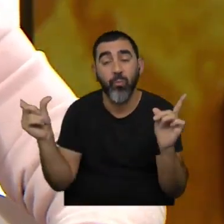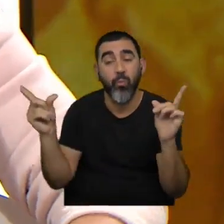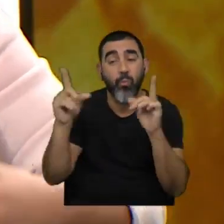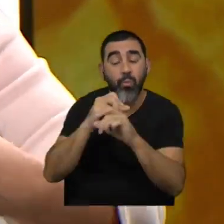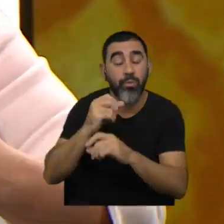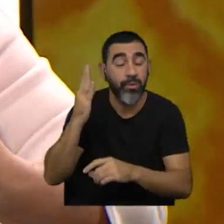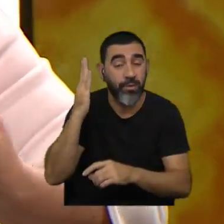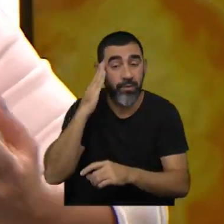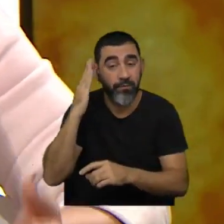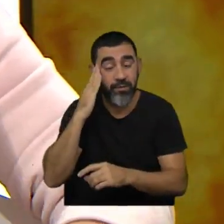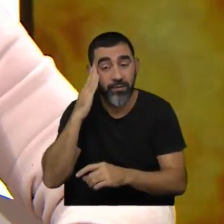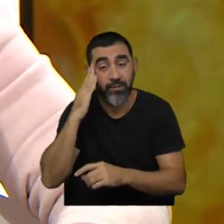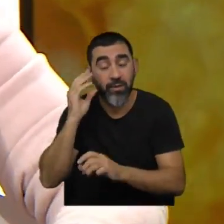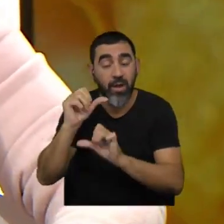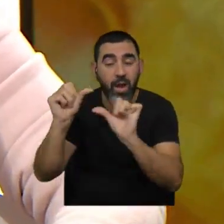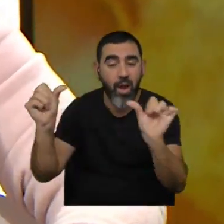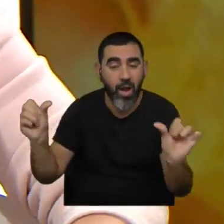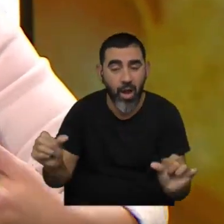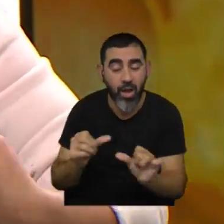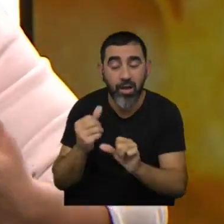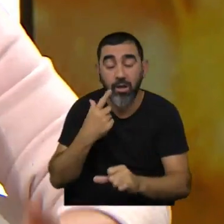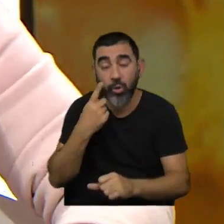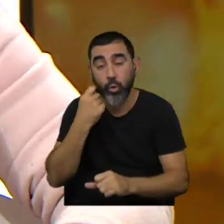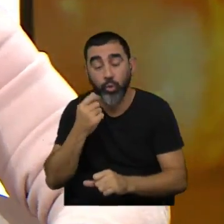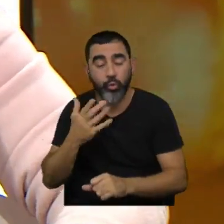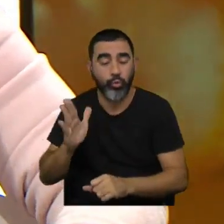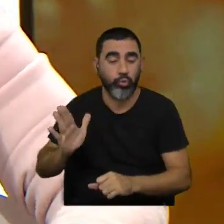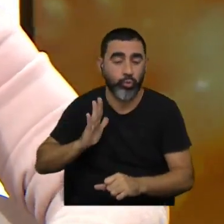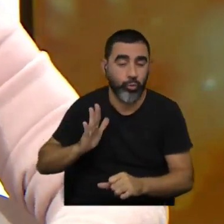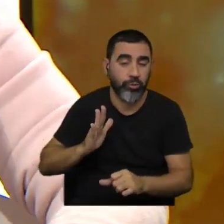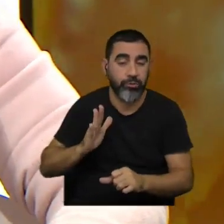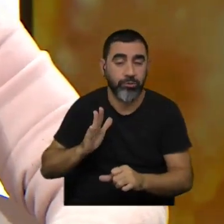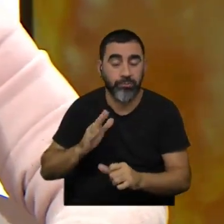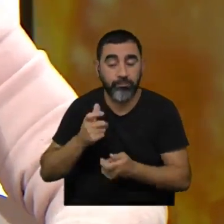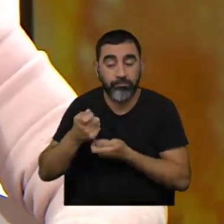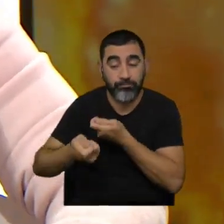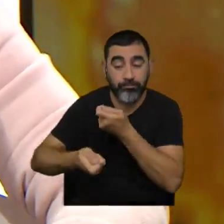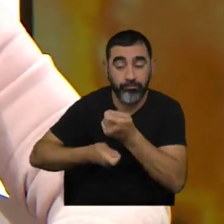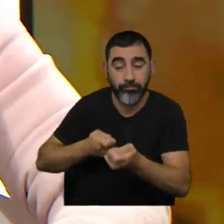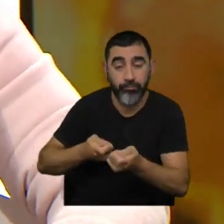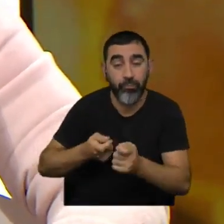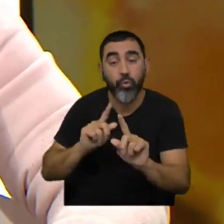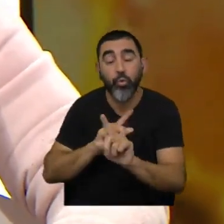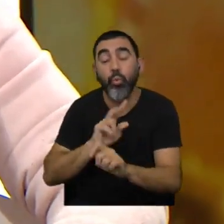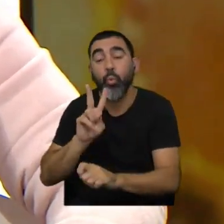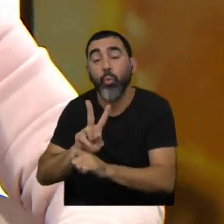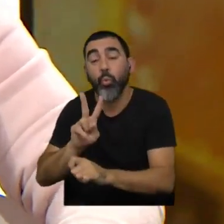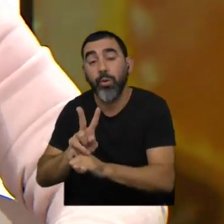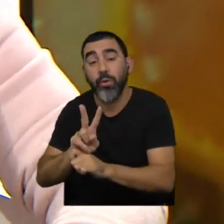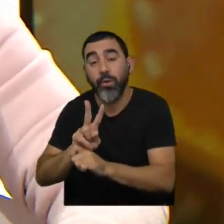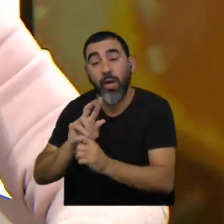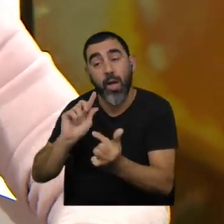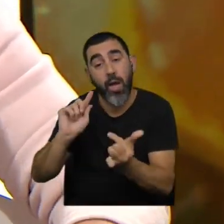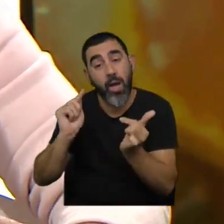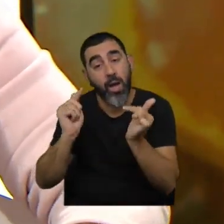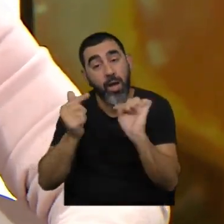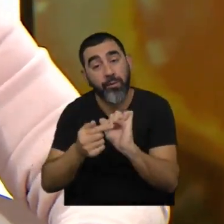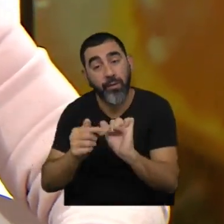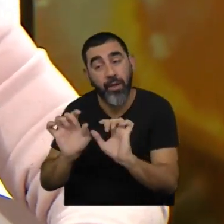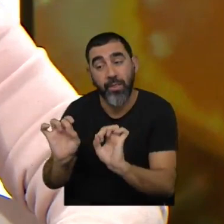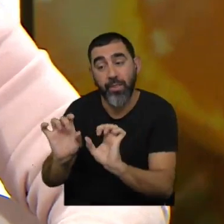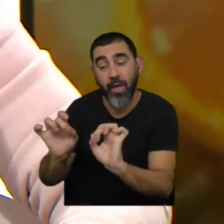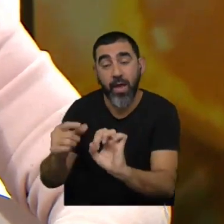realidad las acciones que realiza el hombre, el impacto antropogénico, en realidad más que a cuidar, tiende a